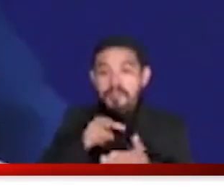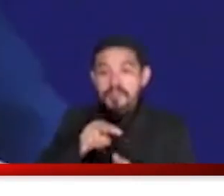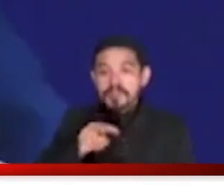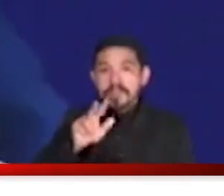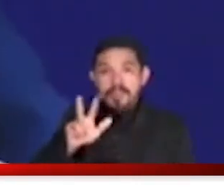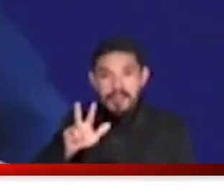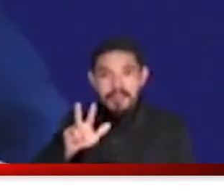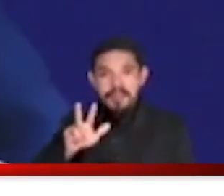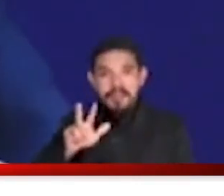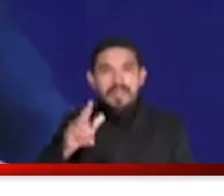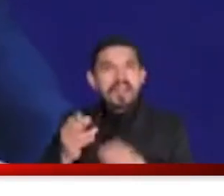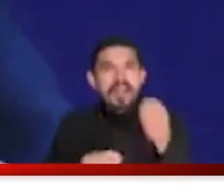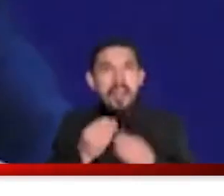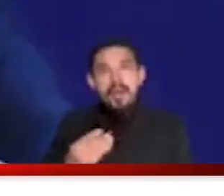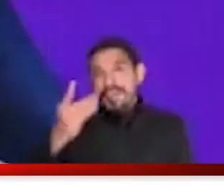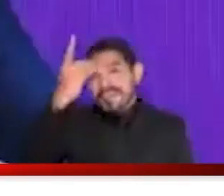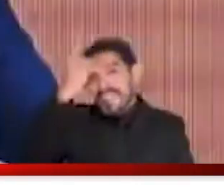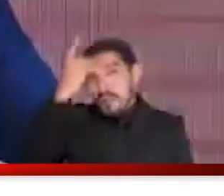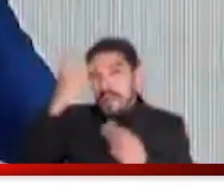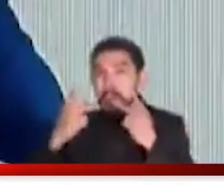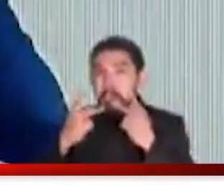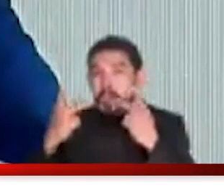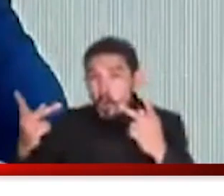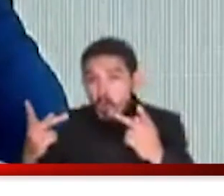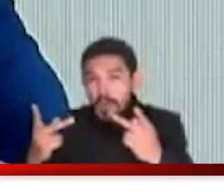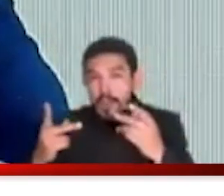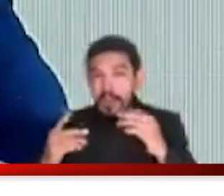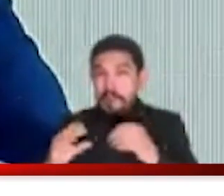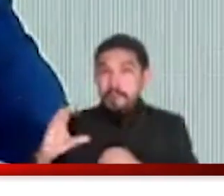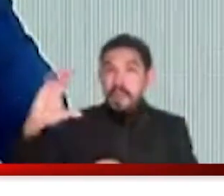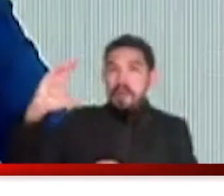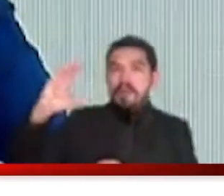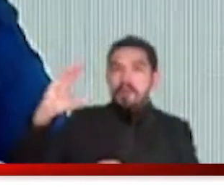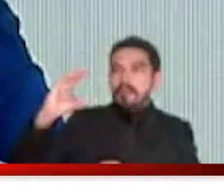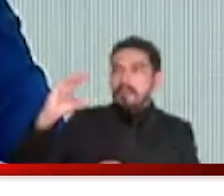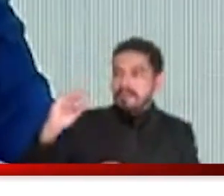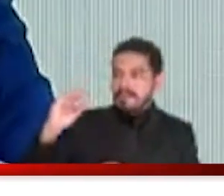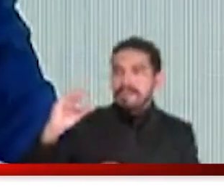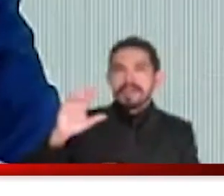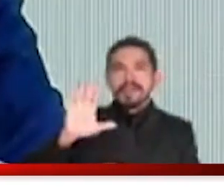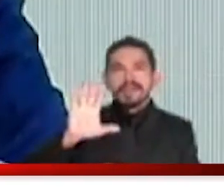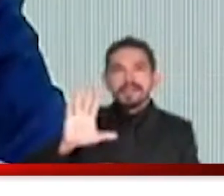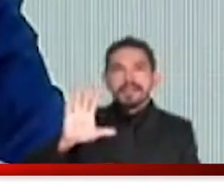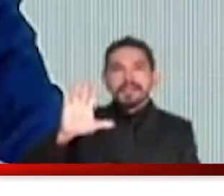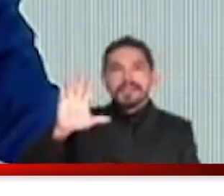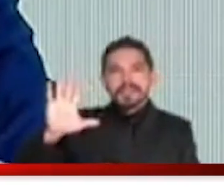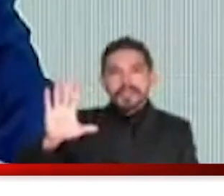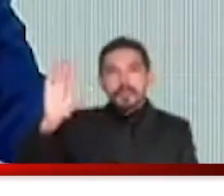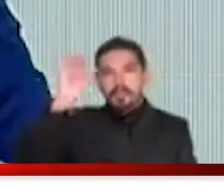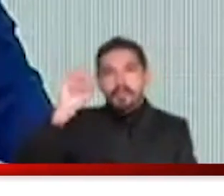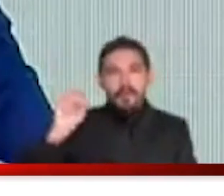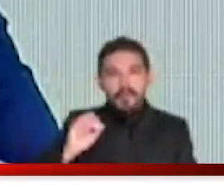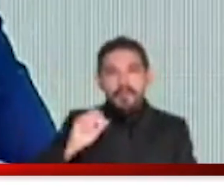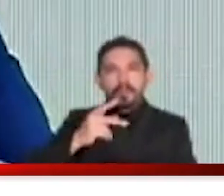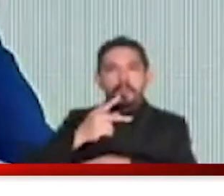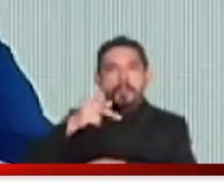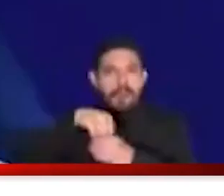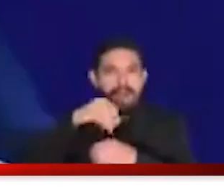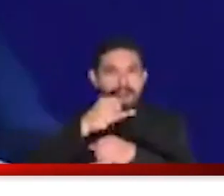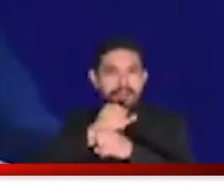3% nivel de la deuda pública se habrá reducido al 55 del producto interno